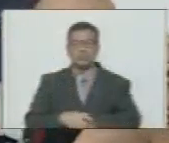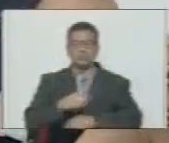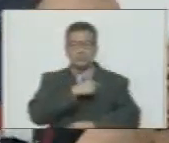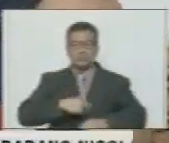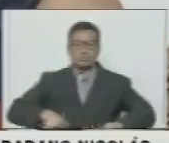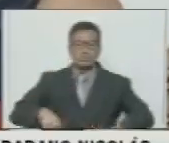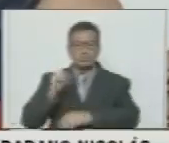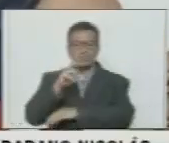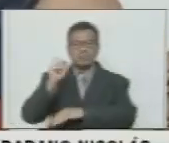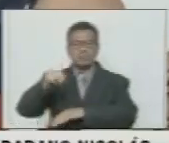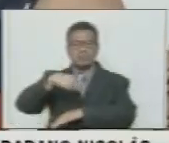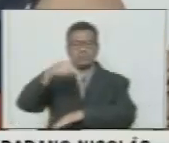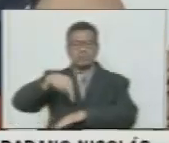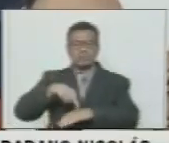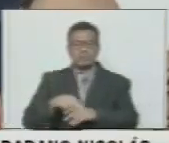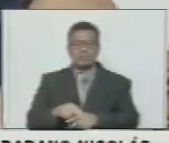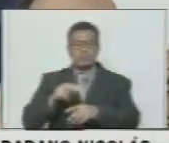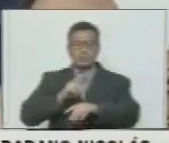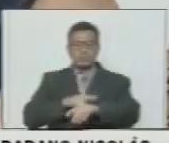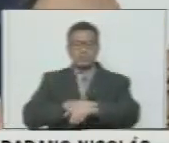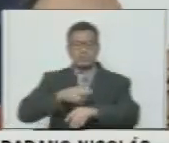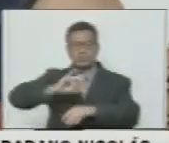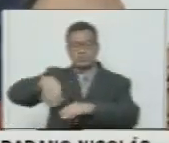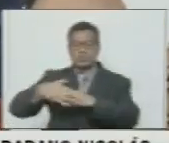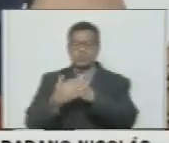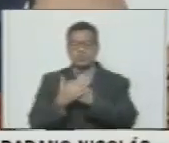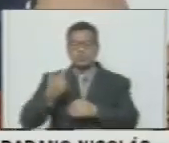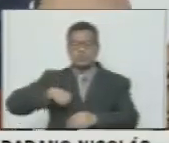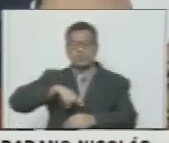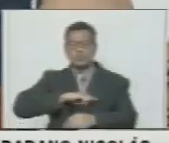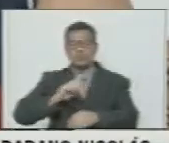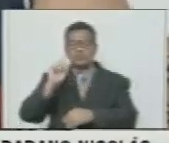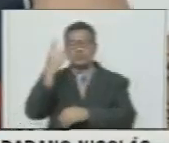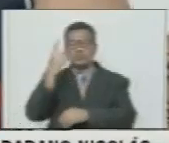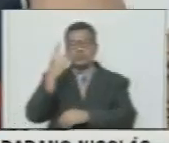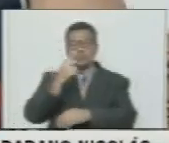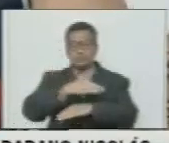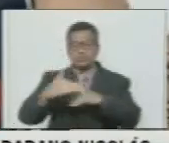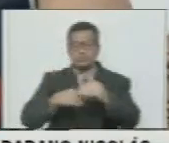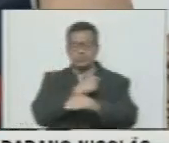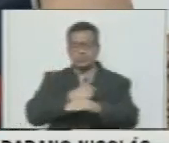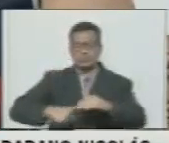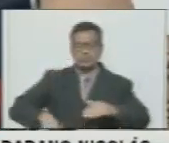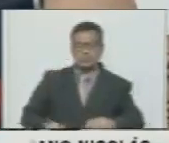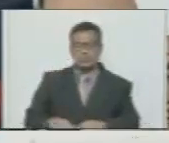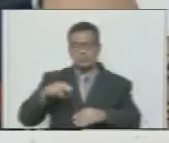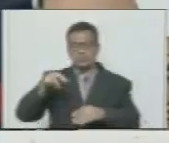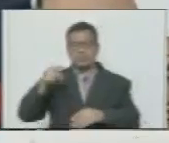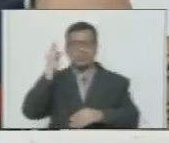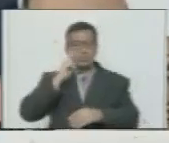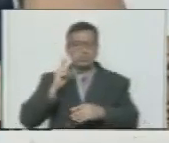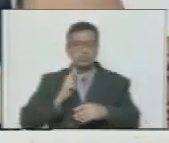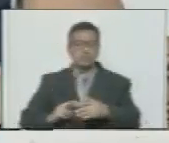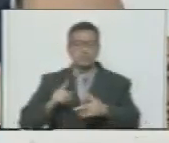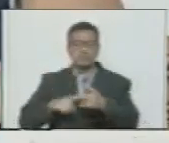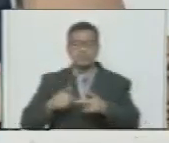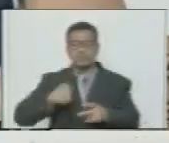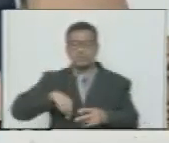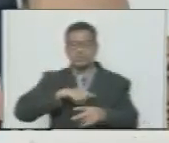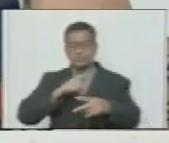nuestro presidente de la Asamblea Nacional, el doctor Jorge Rodríguez, a nuestra primera vicepresidenta, María Iris